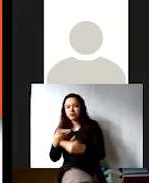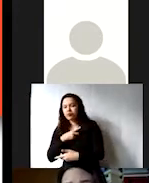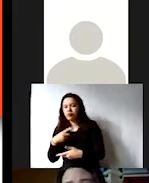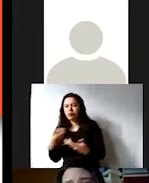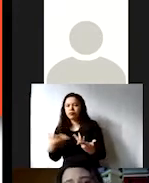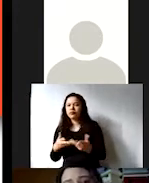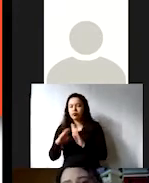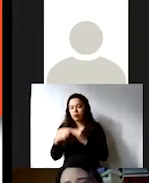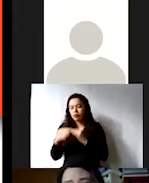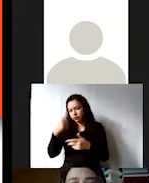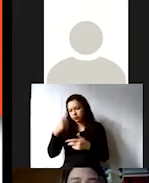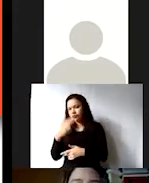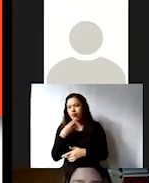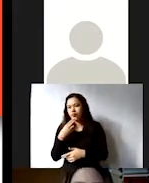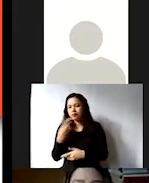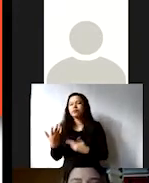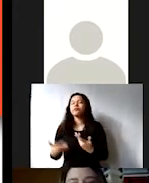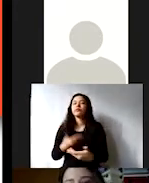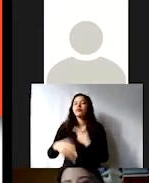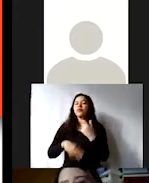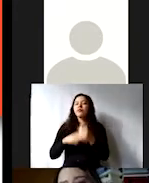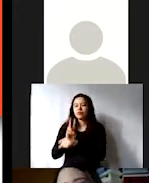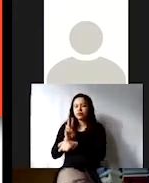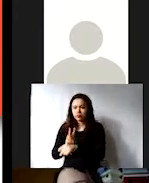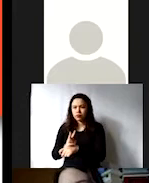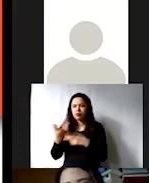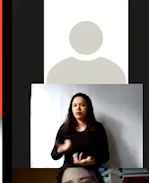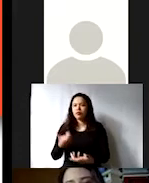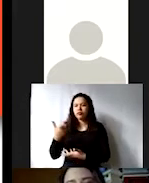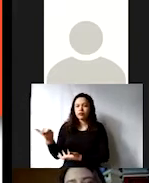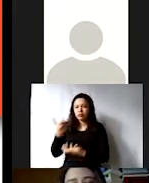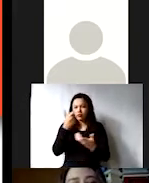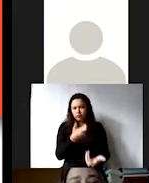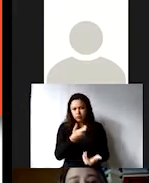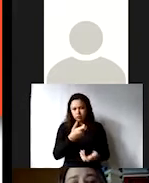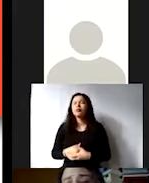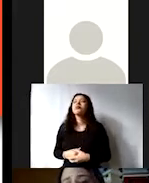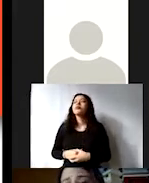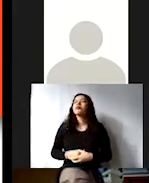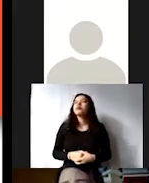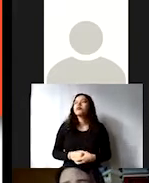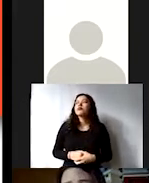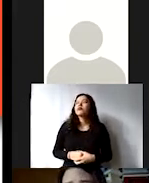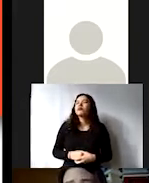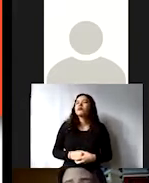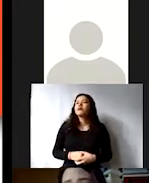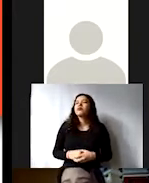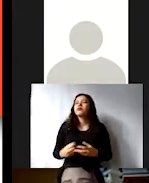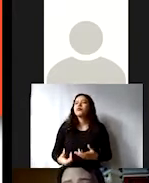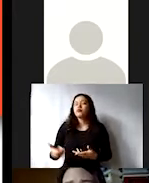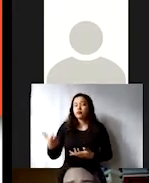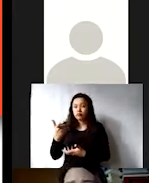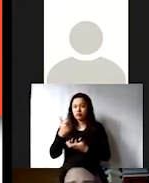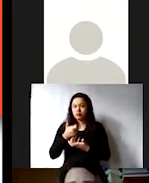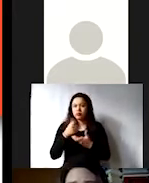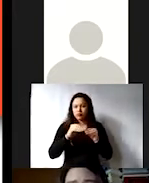implementación, procesos de monitoreo, de financiamiento o al menos de alocación de recursos, sean a lo mejor